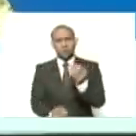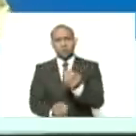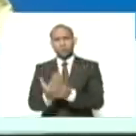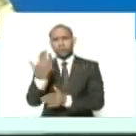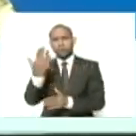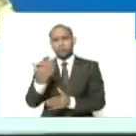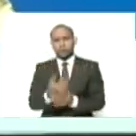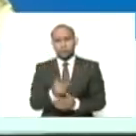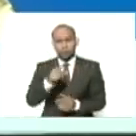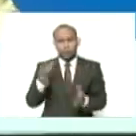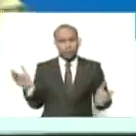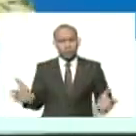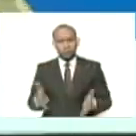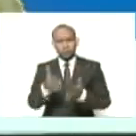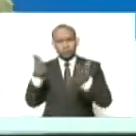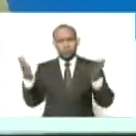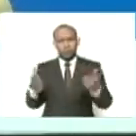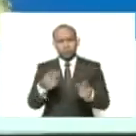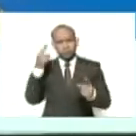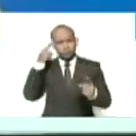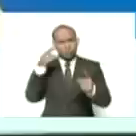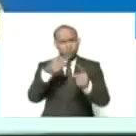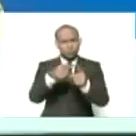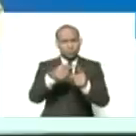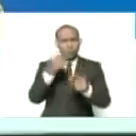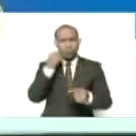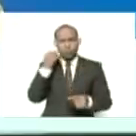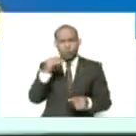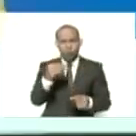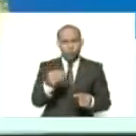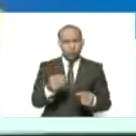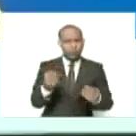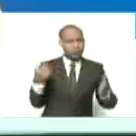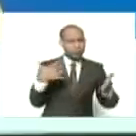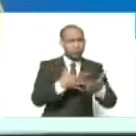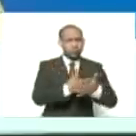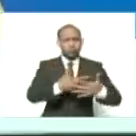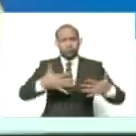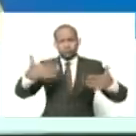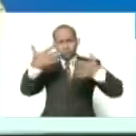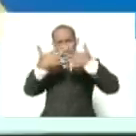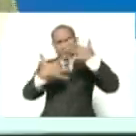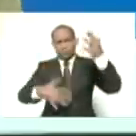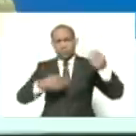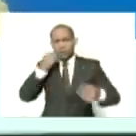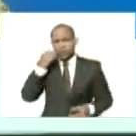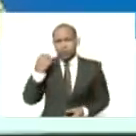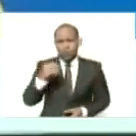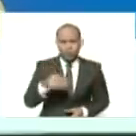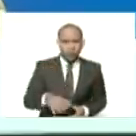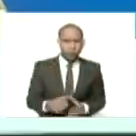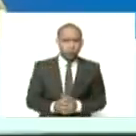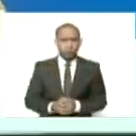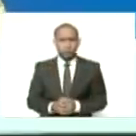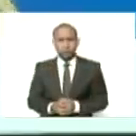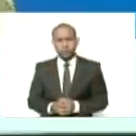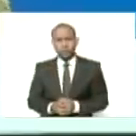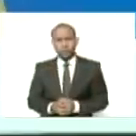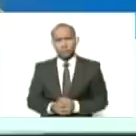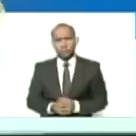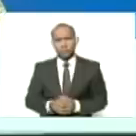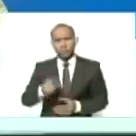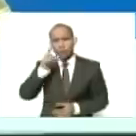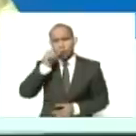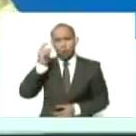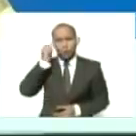influencers para tener miles de influencers de la juventud, de la niñez y del